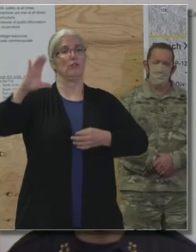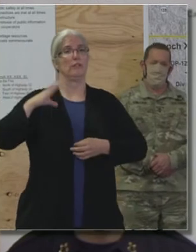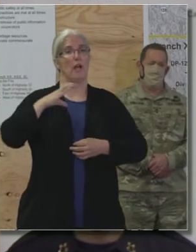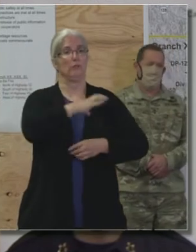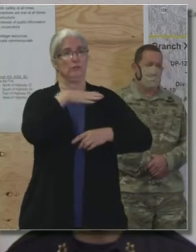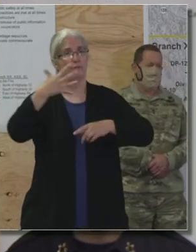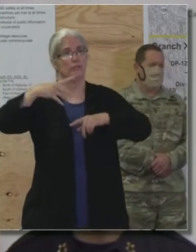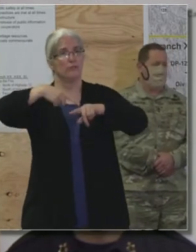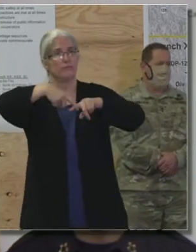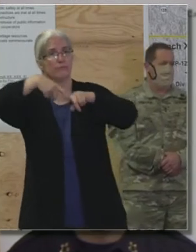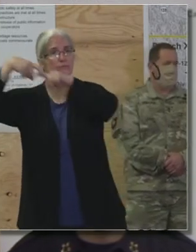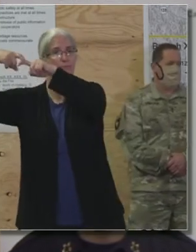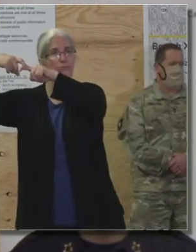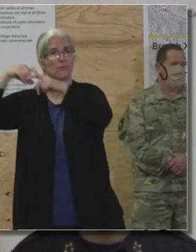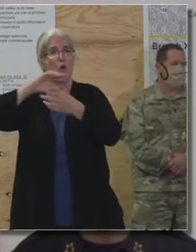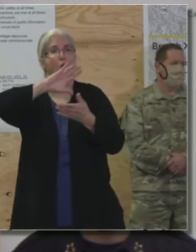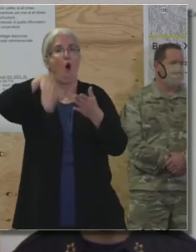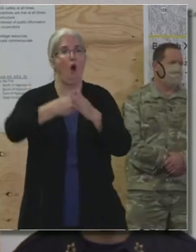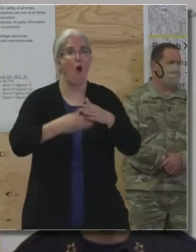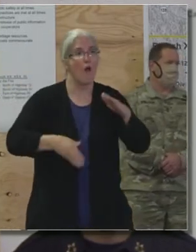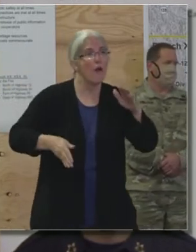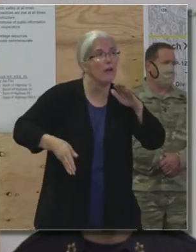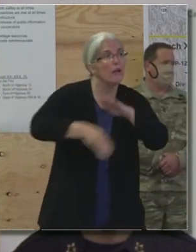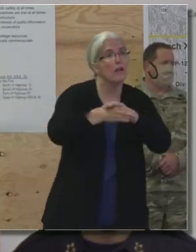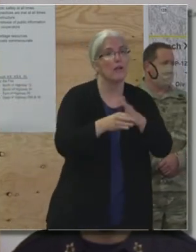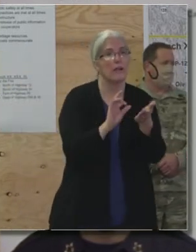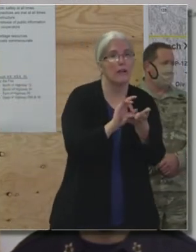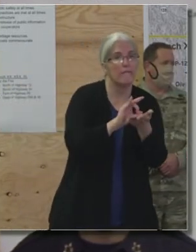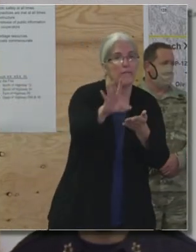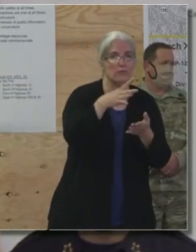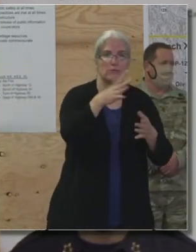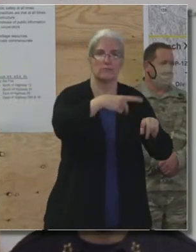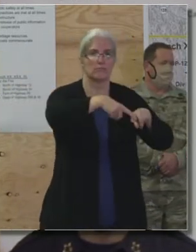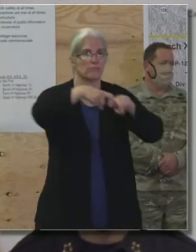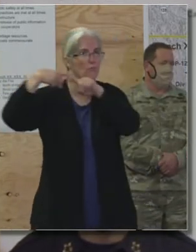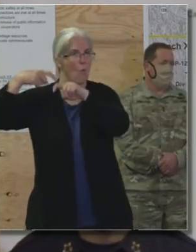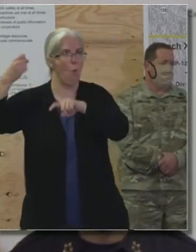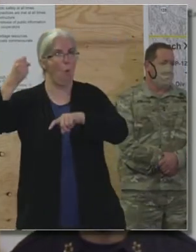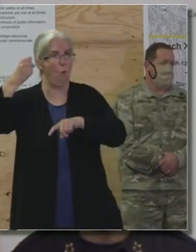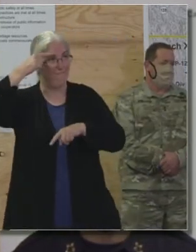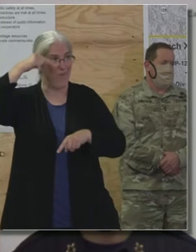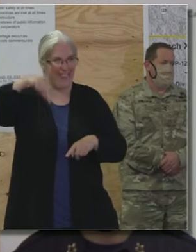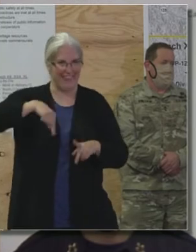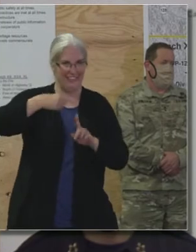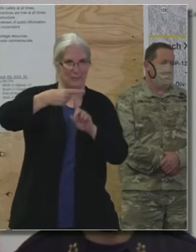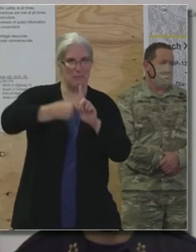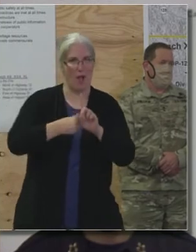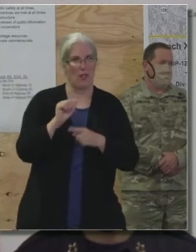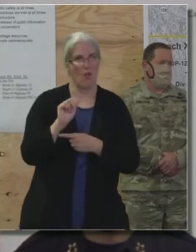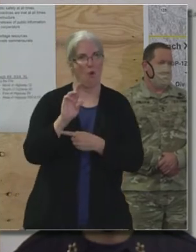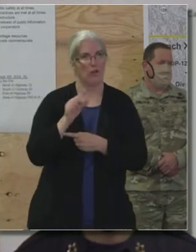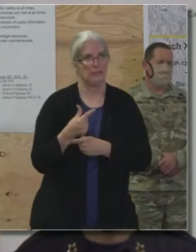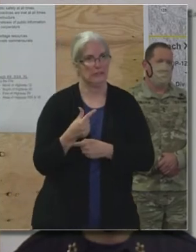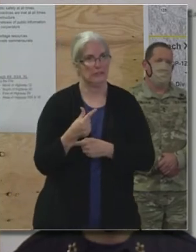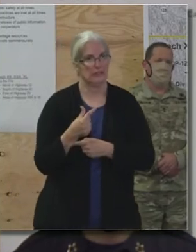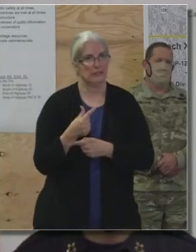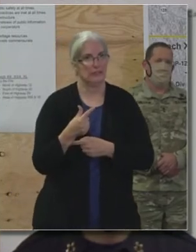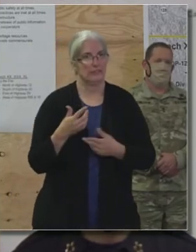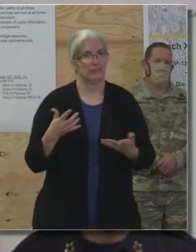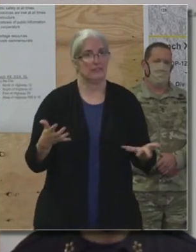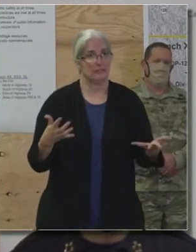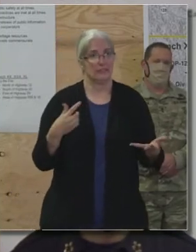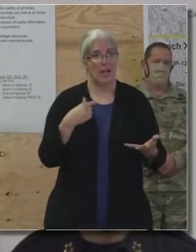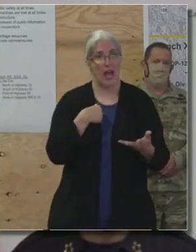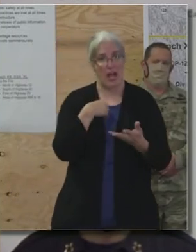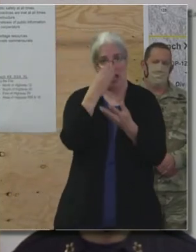finales del mes se hizo la petición por parte de la legislatura petición directa por parte de nuestra administración yo